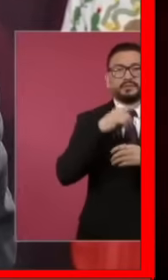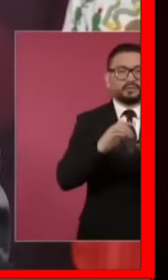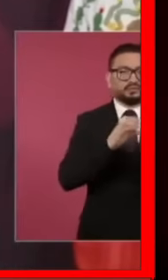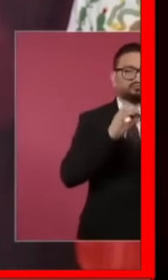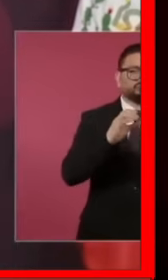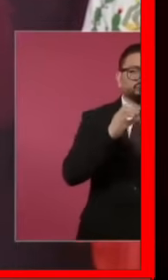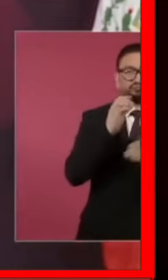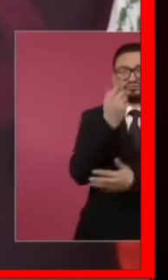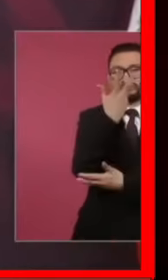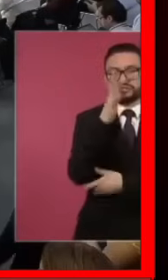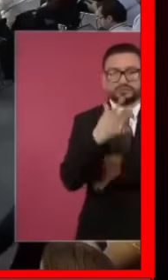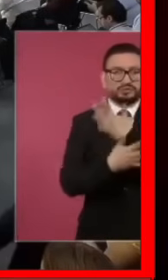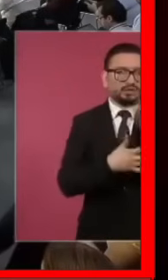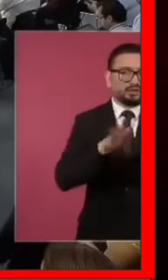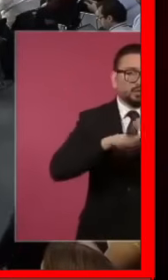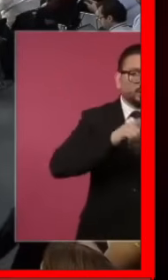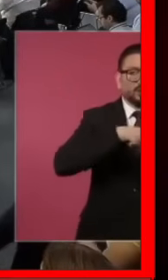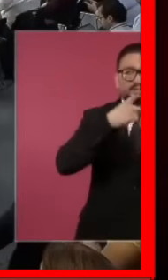aprovechando